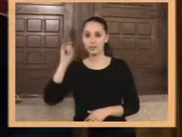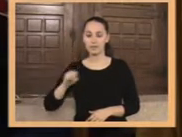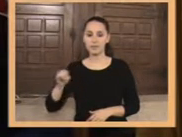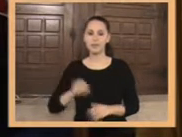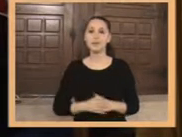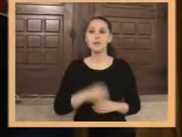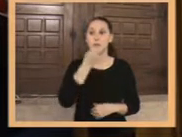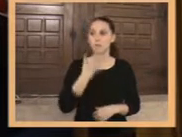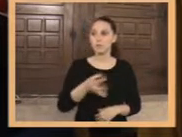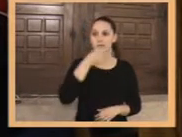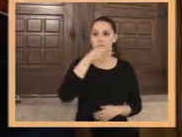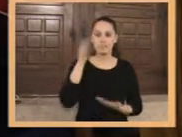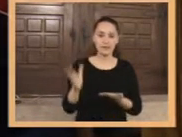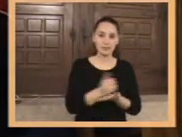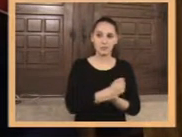Buenas tardes a todos.